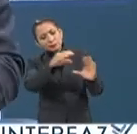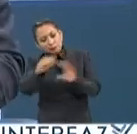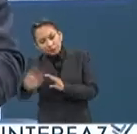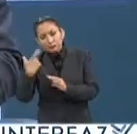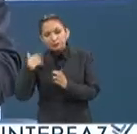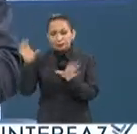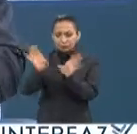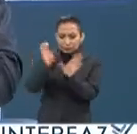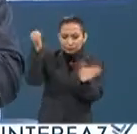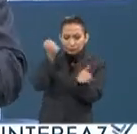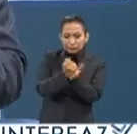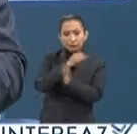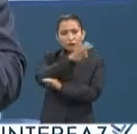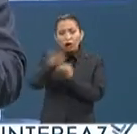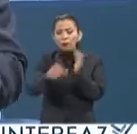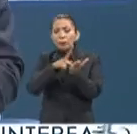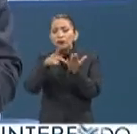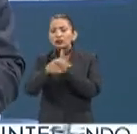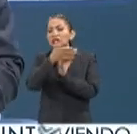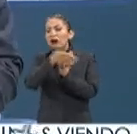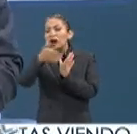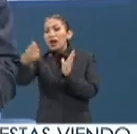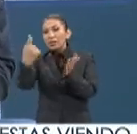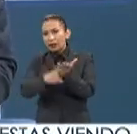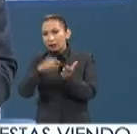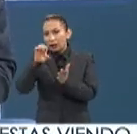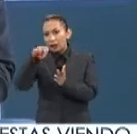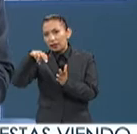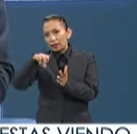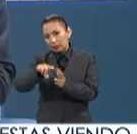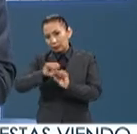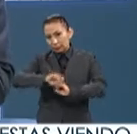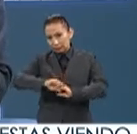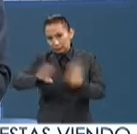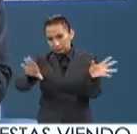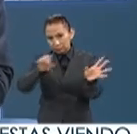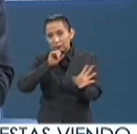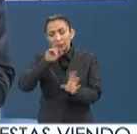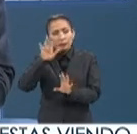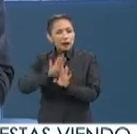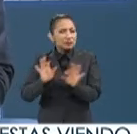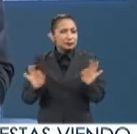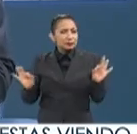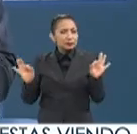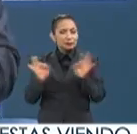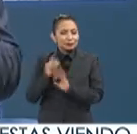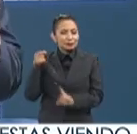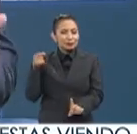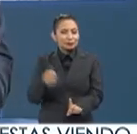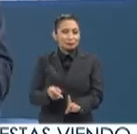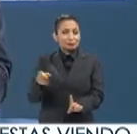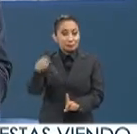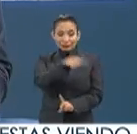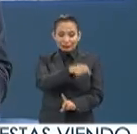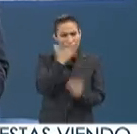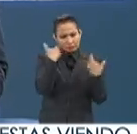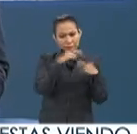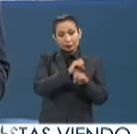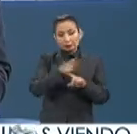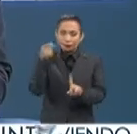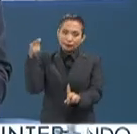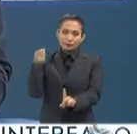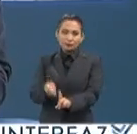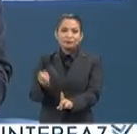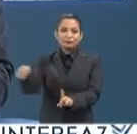de la certificación, de todo el proyecto que tiene la ENED, pero por supuesto, de lo más importante, además de los maestros, pues